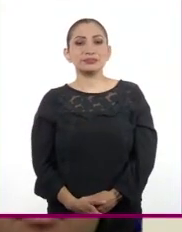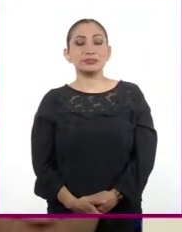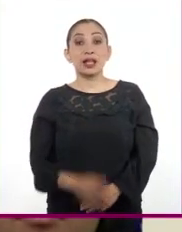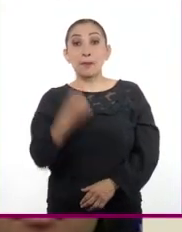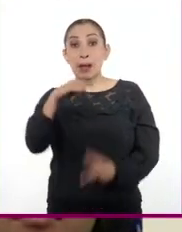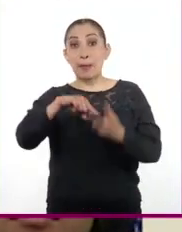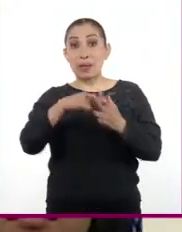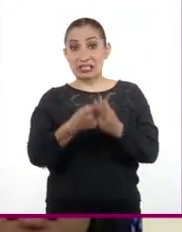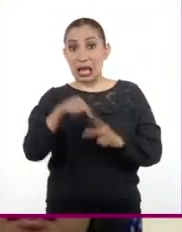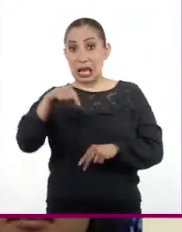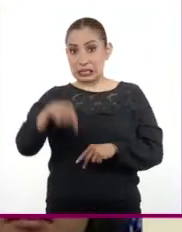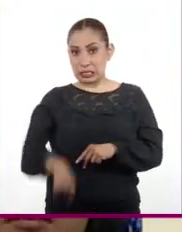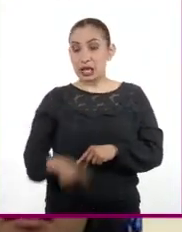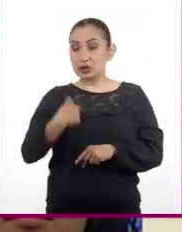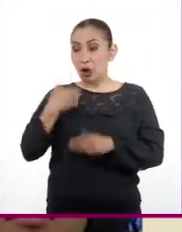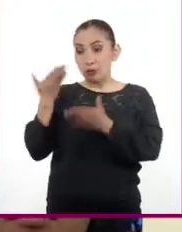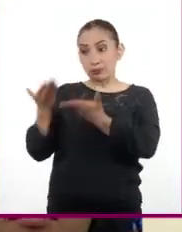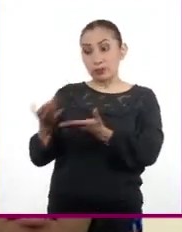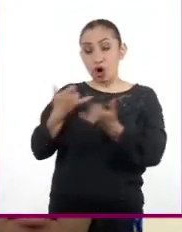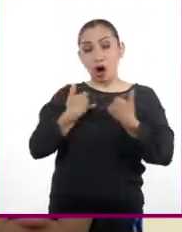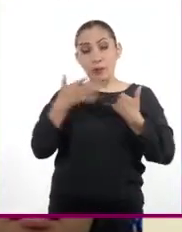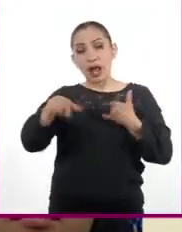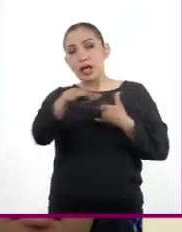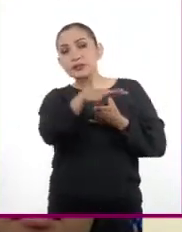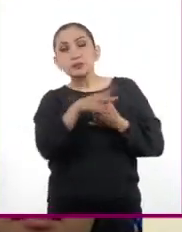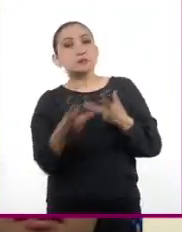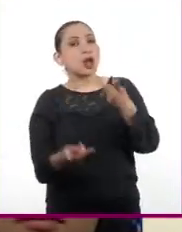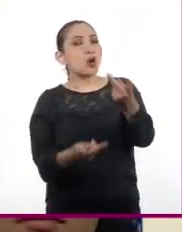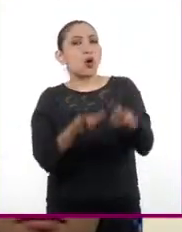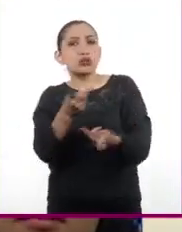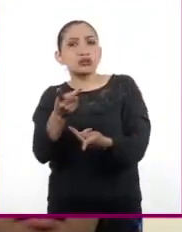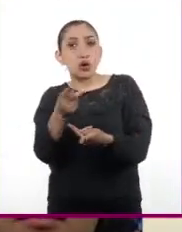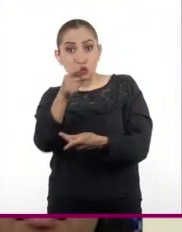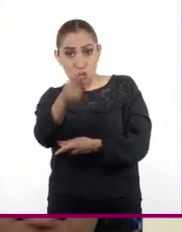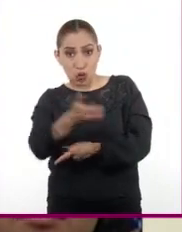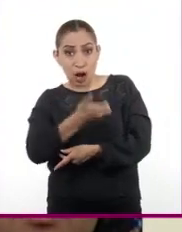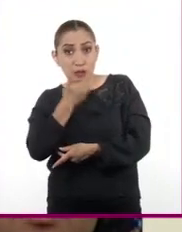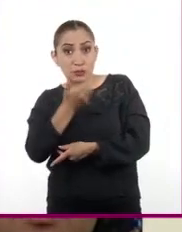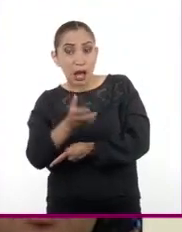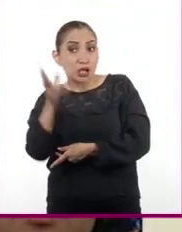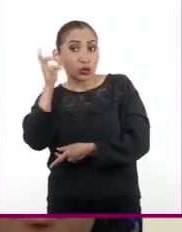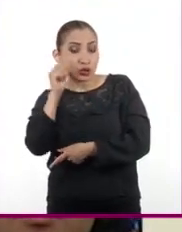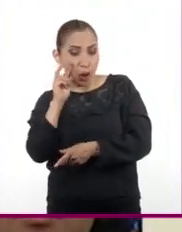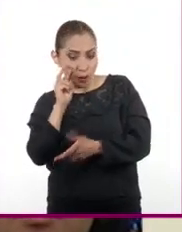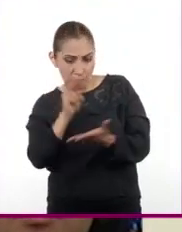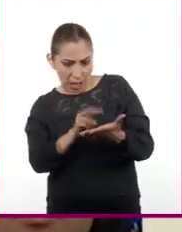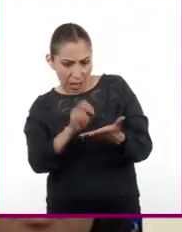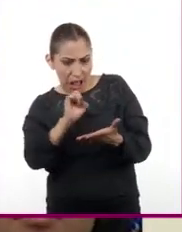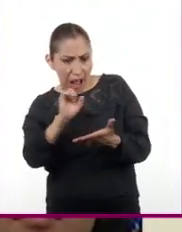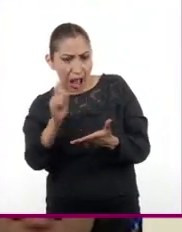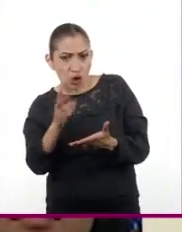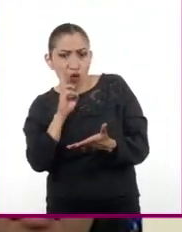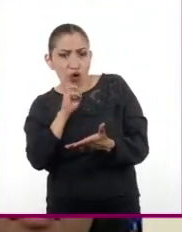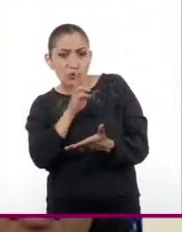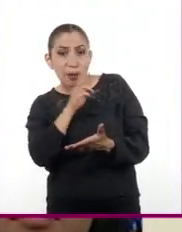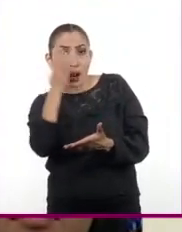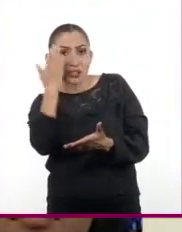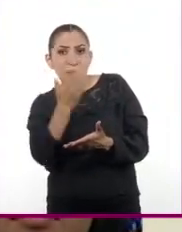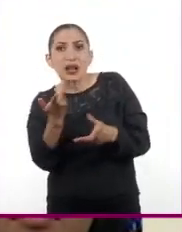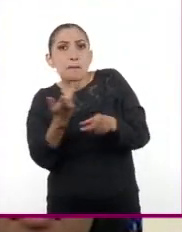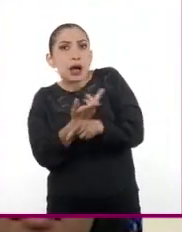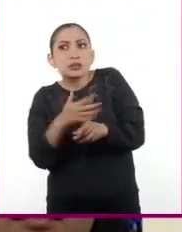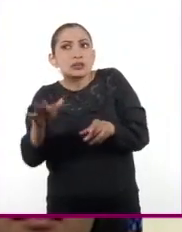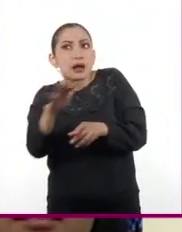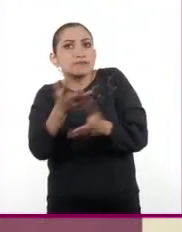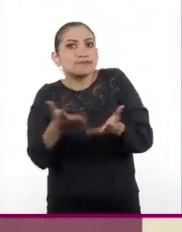Para empezar con nuestro programa, me dirijo a los jóvenes para preguntarles. ¿Acostumbran a escuchar o ver algún tipo de noticiero para mantenerse